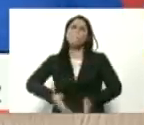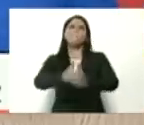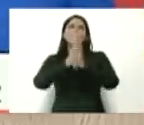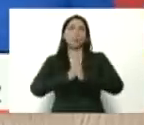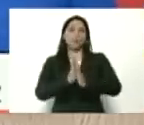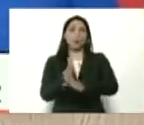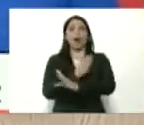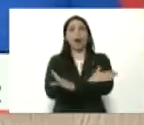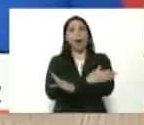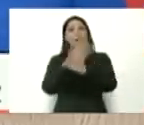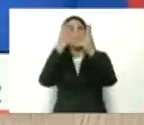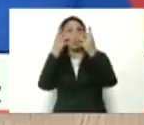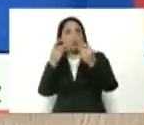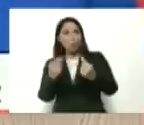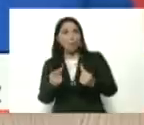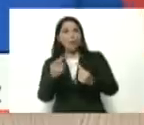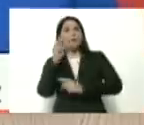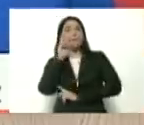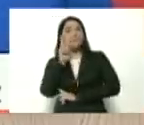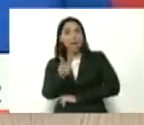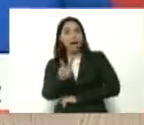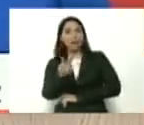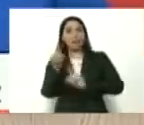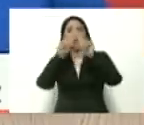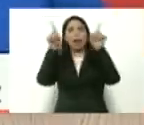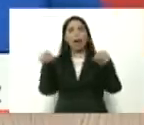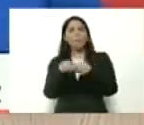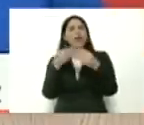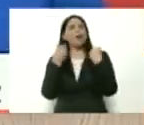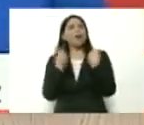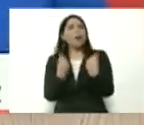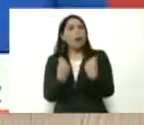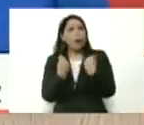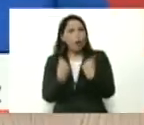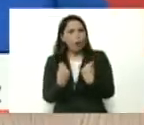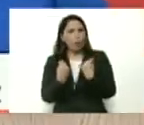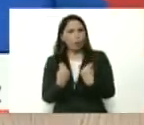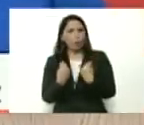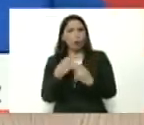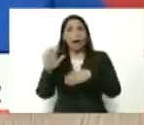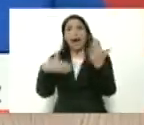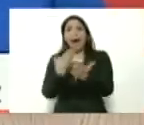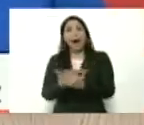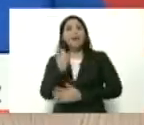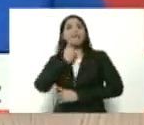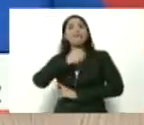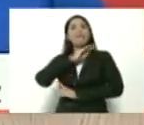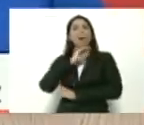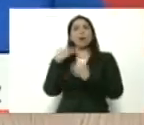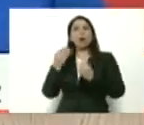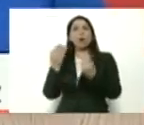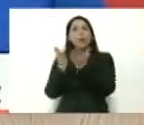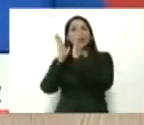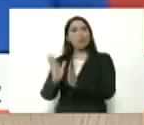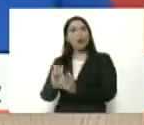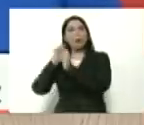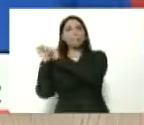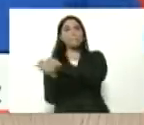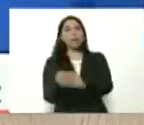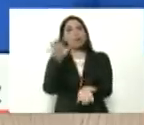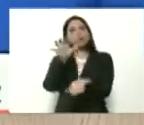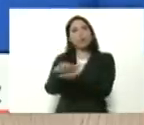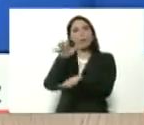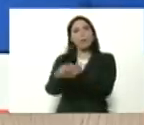antes de entrar al número de casos, que viéramos la lámina. ¿Cómo se llega a este caso de la Academia de Béisbol en Nueva